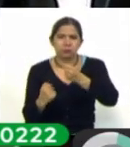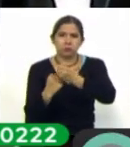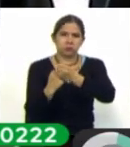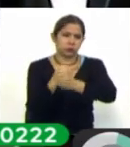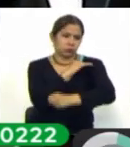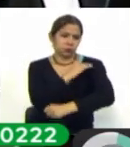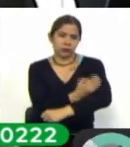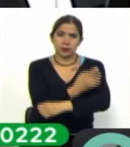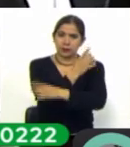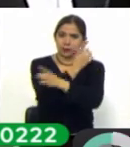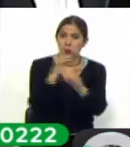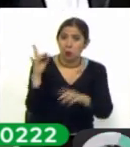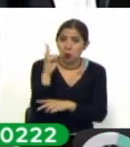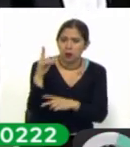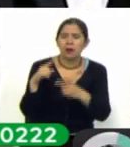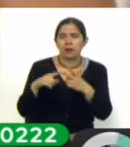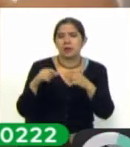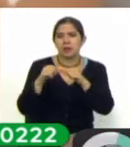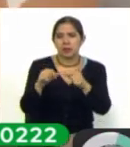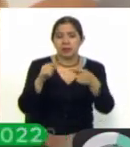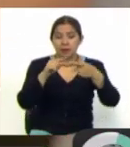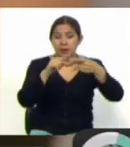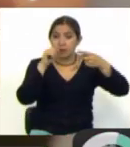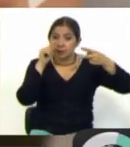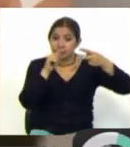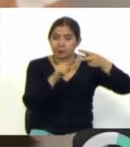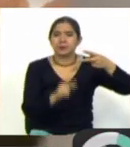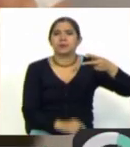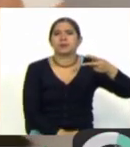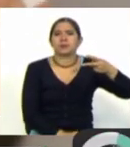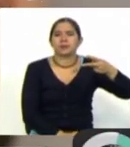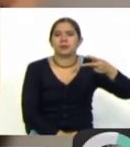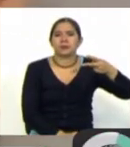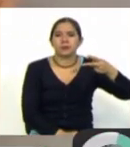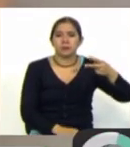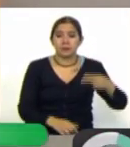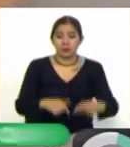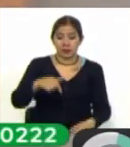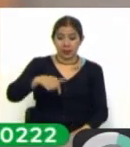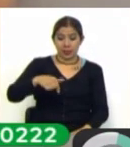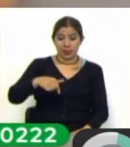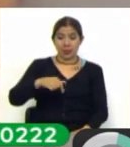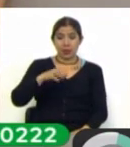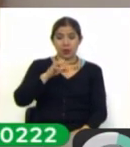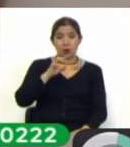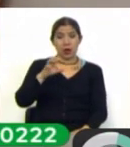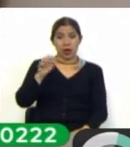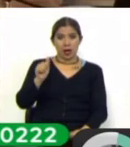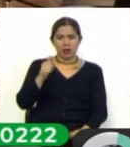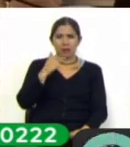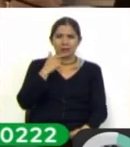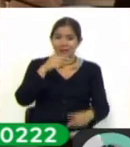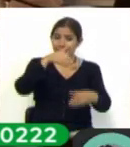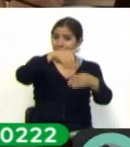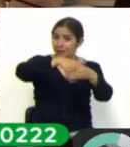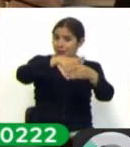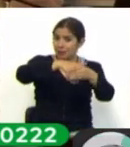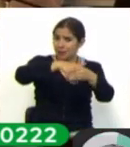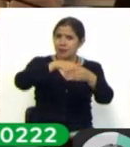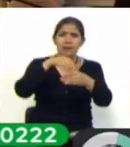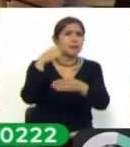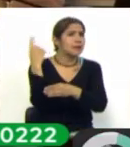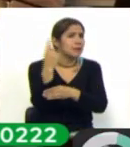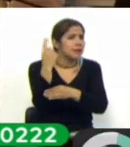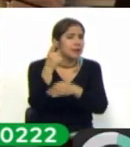Bolivia. 2. Señalar que la MOE estableció que toda elección debe regirse por